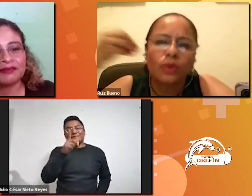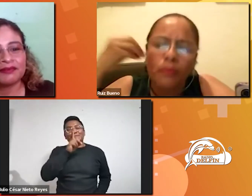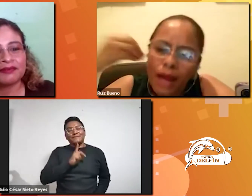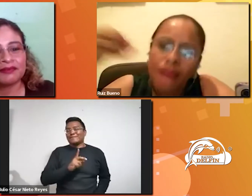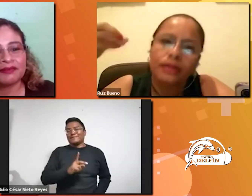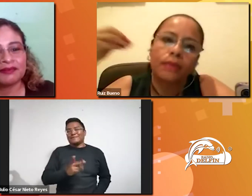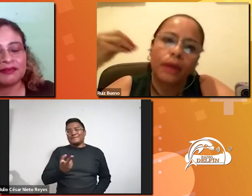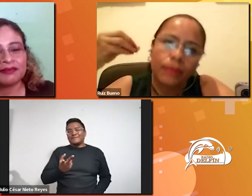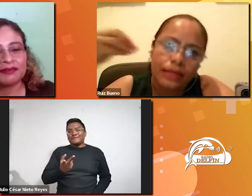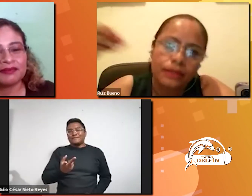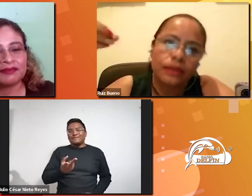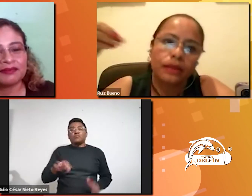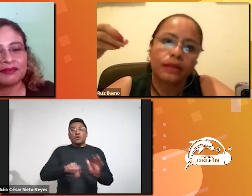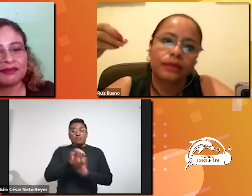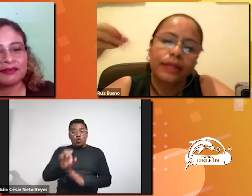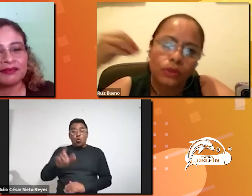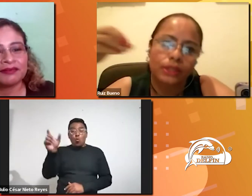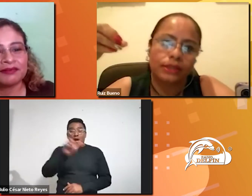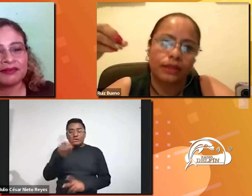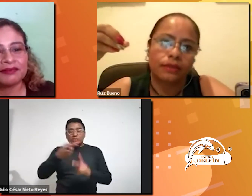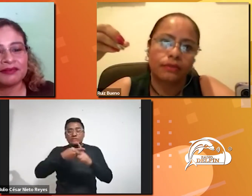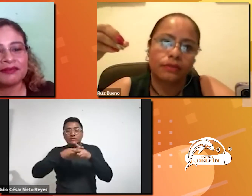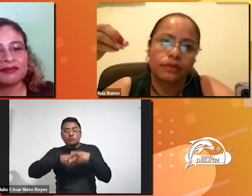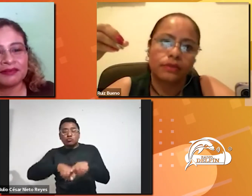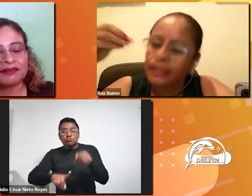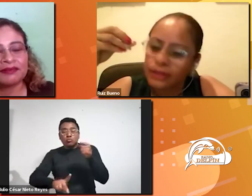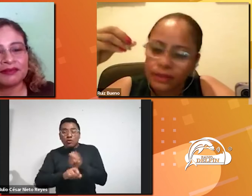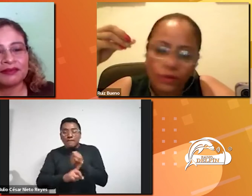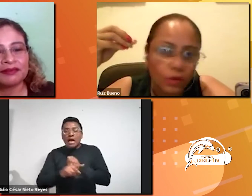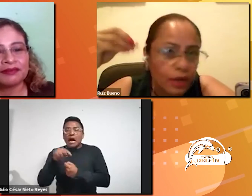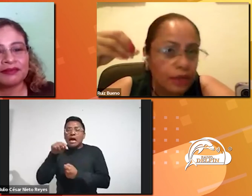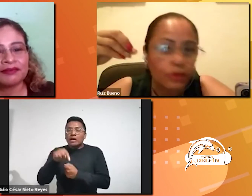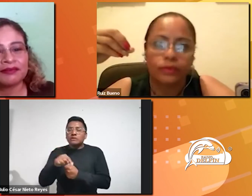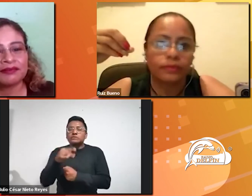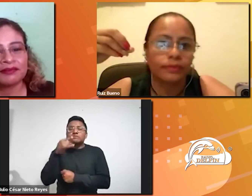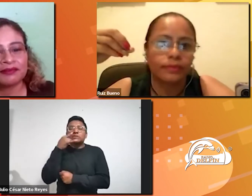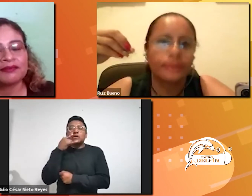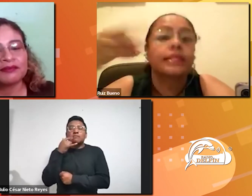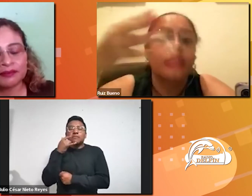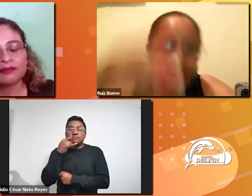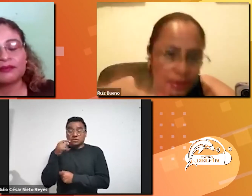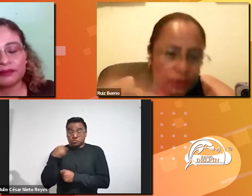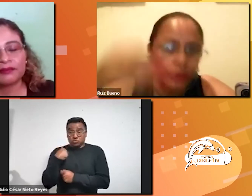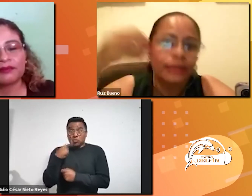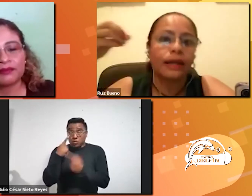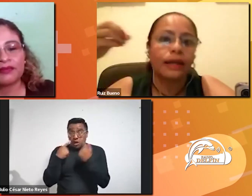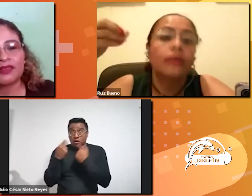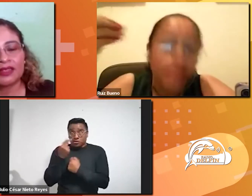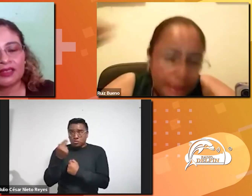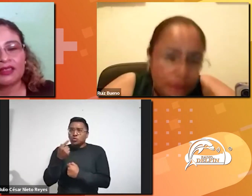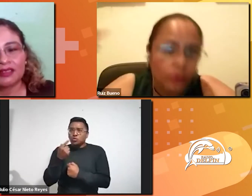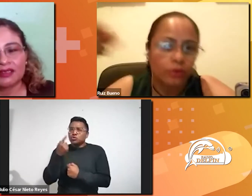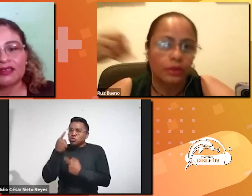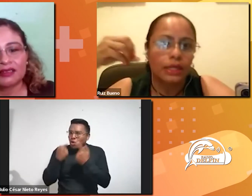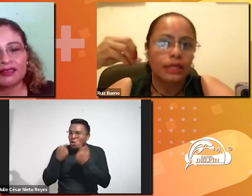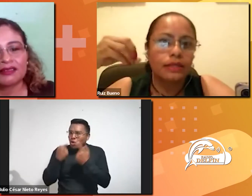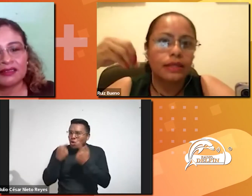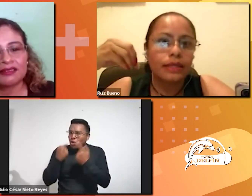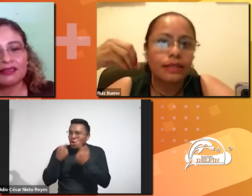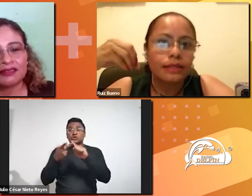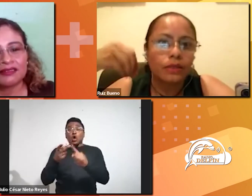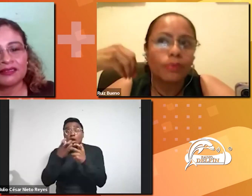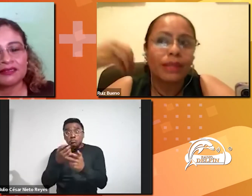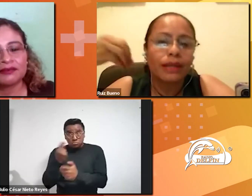es cuando más amables tenemos que ser. Si necesito llorar, lloro. Si necesito gritar, grito.